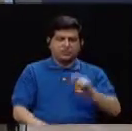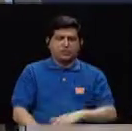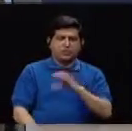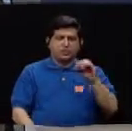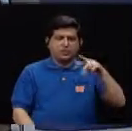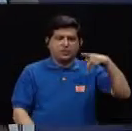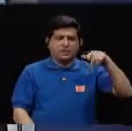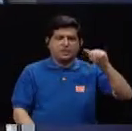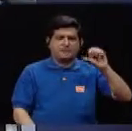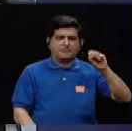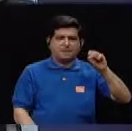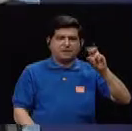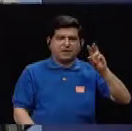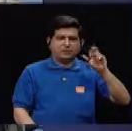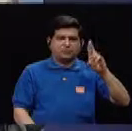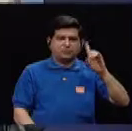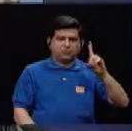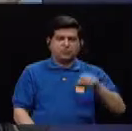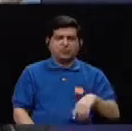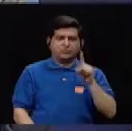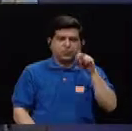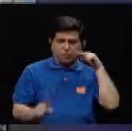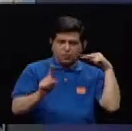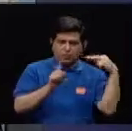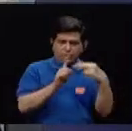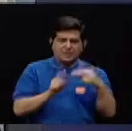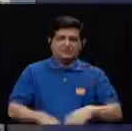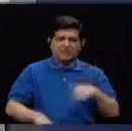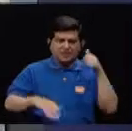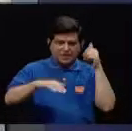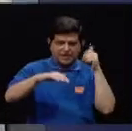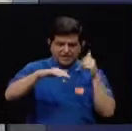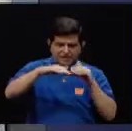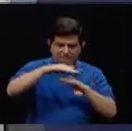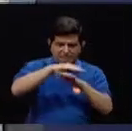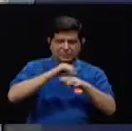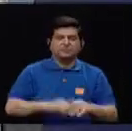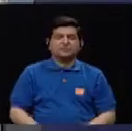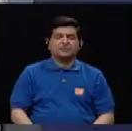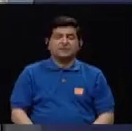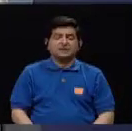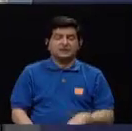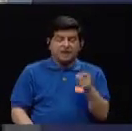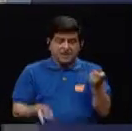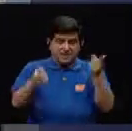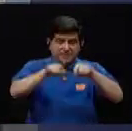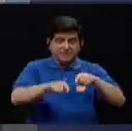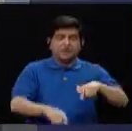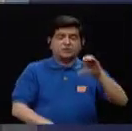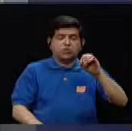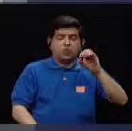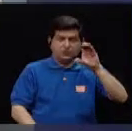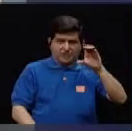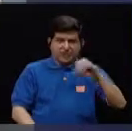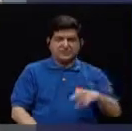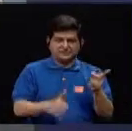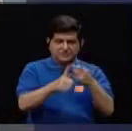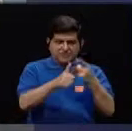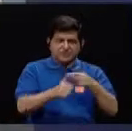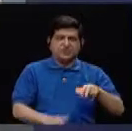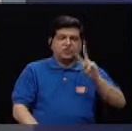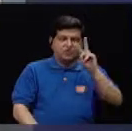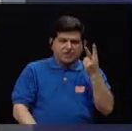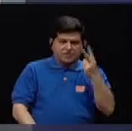y Password, Una mirada en la oscuridad del año 2002, Asesinato en el Meneo, producción del maestro Oscar Castillo